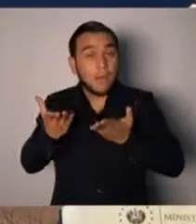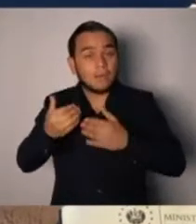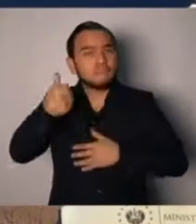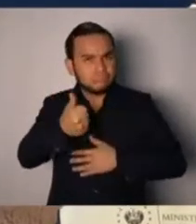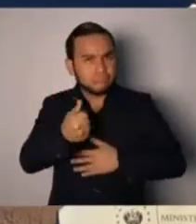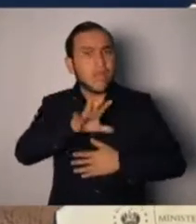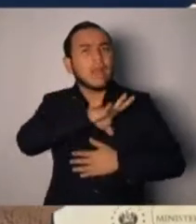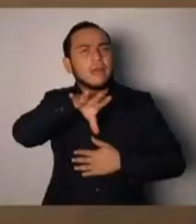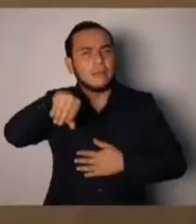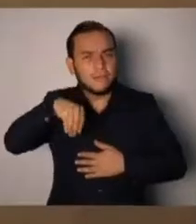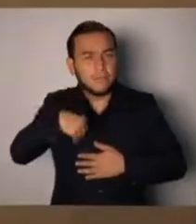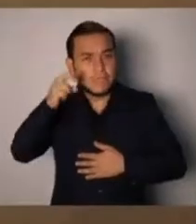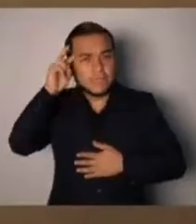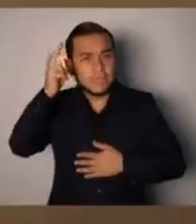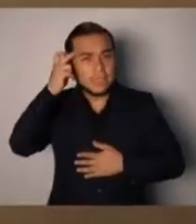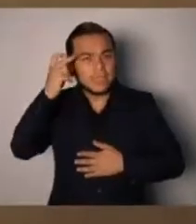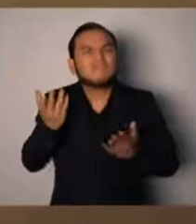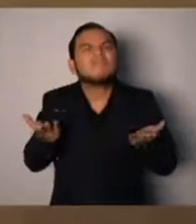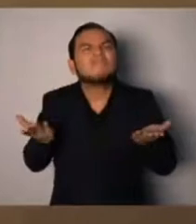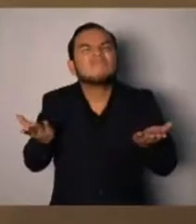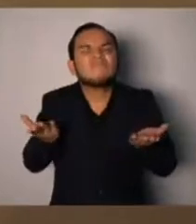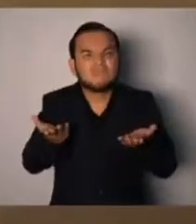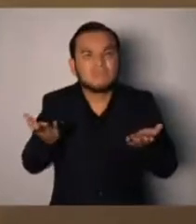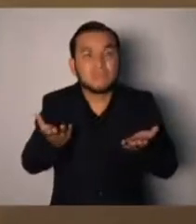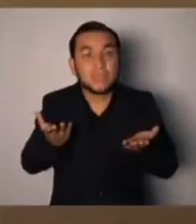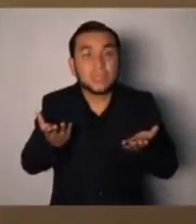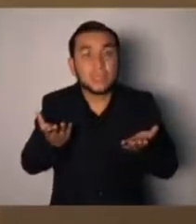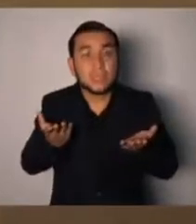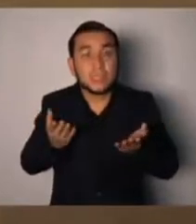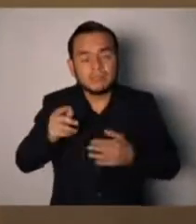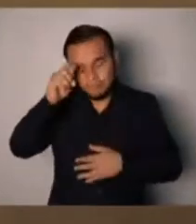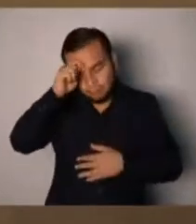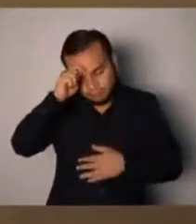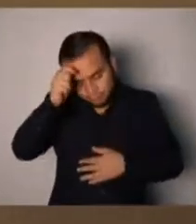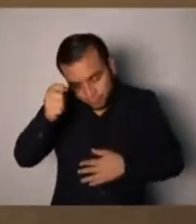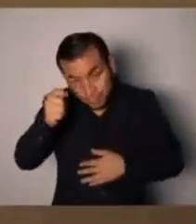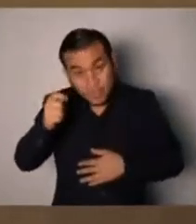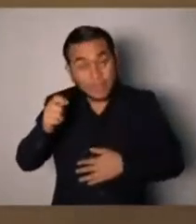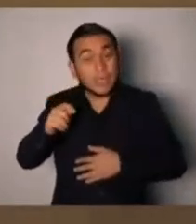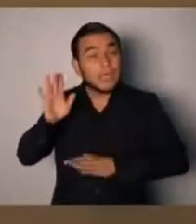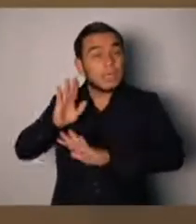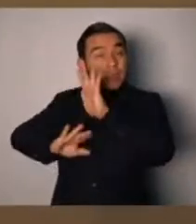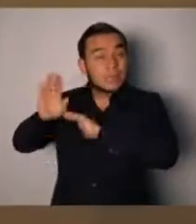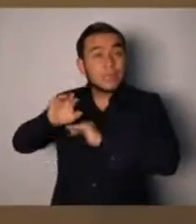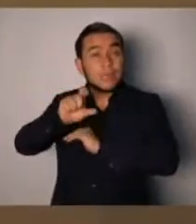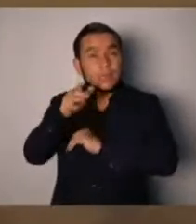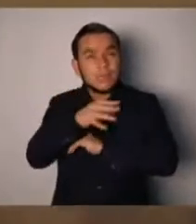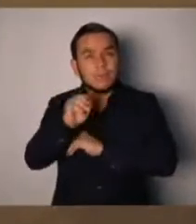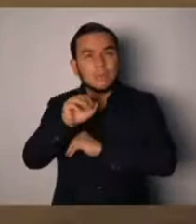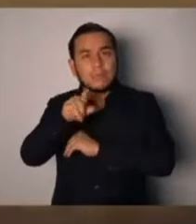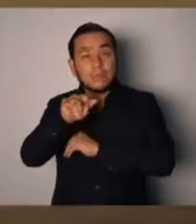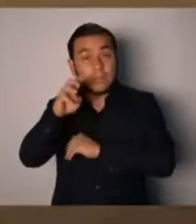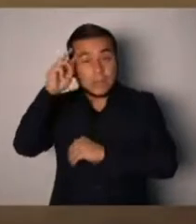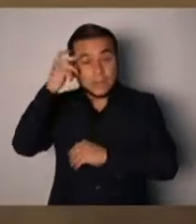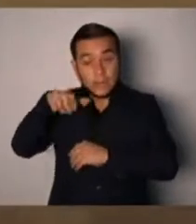familias sino que además vamos a hacerle honor a la memoria histórica del mozote haciendo un destino